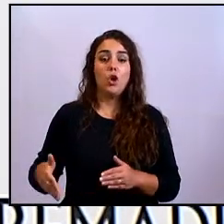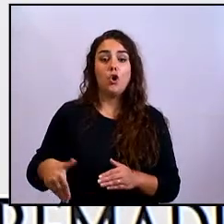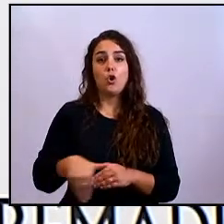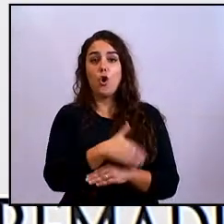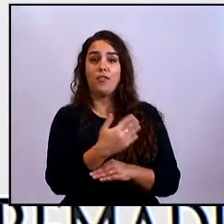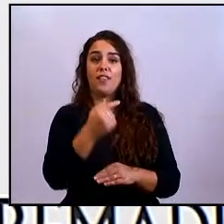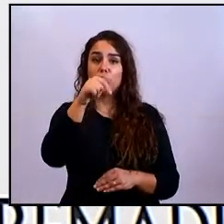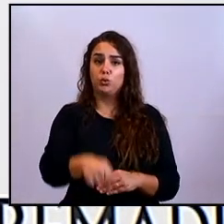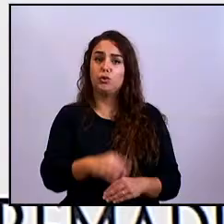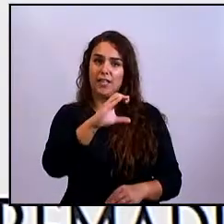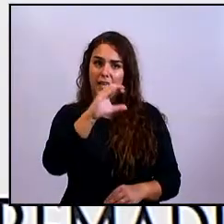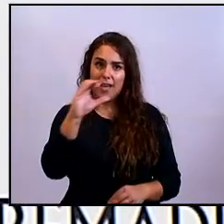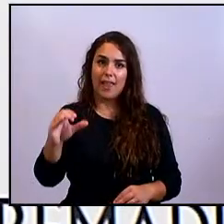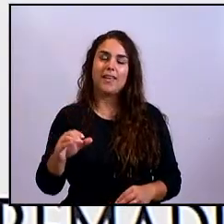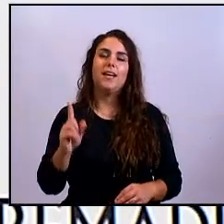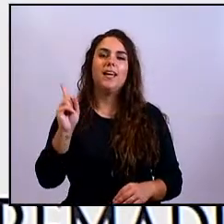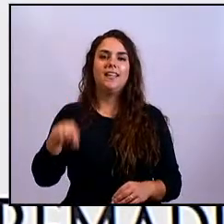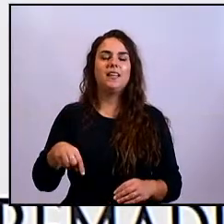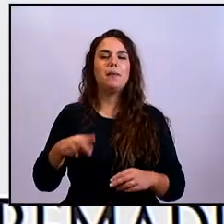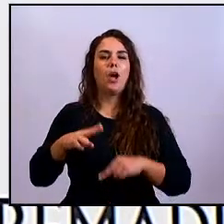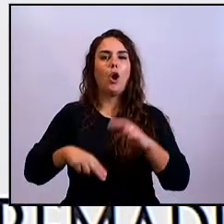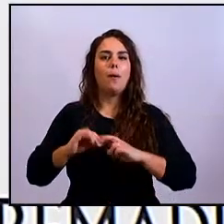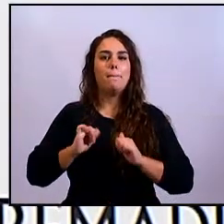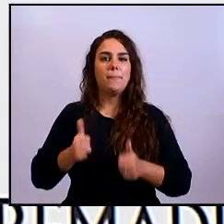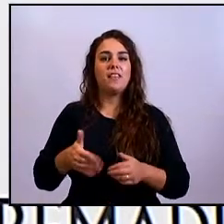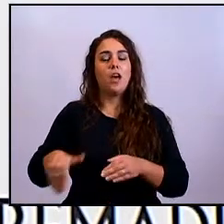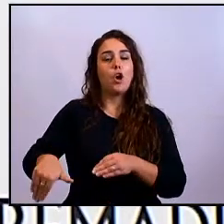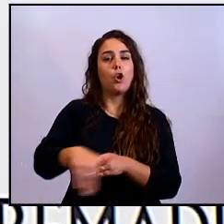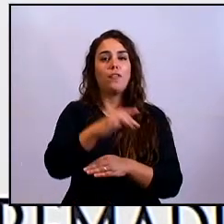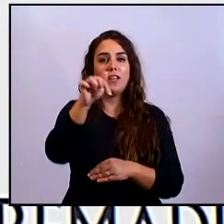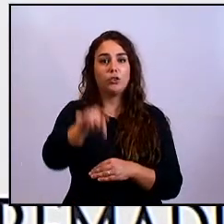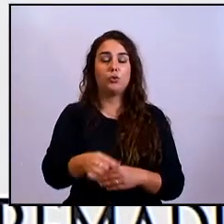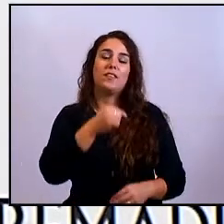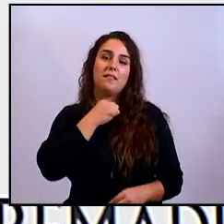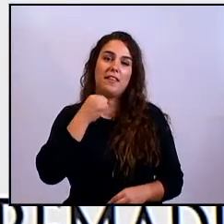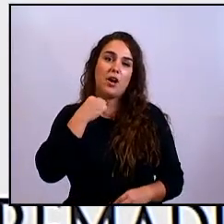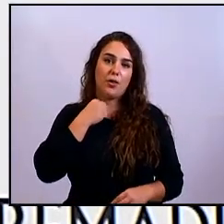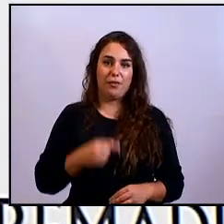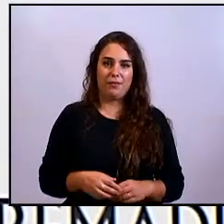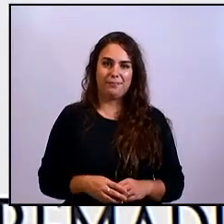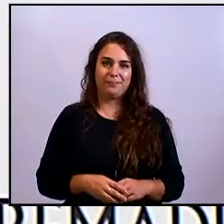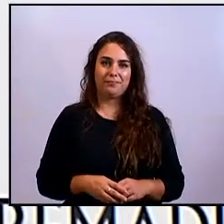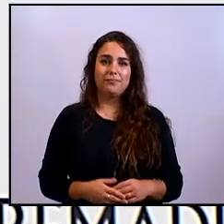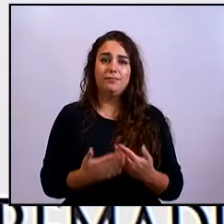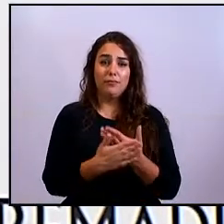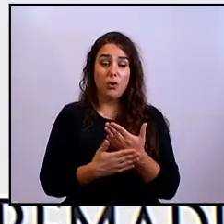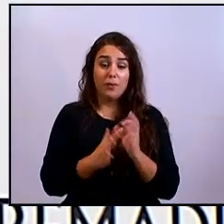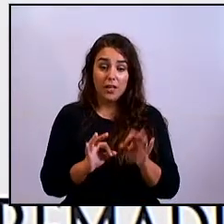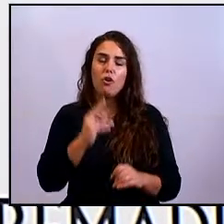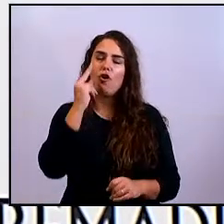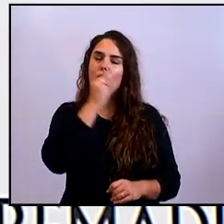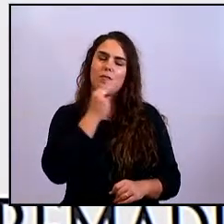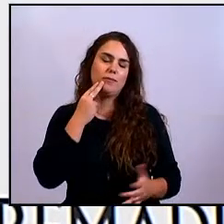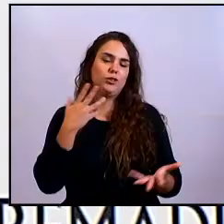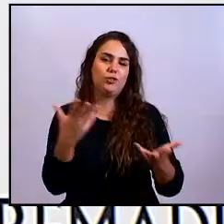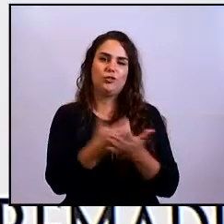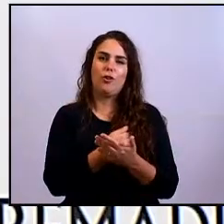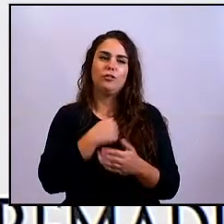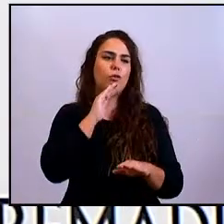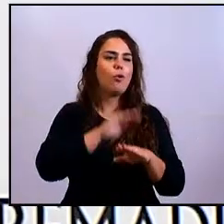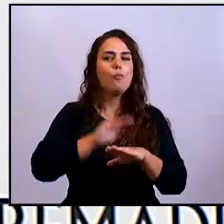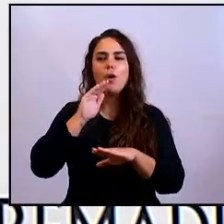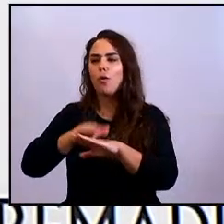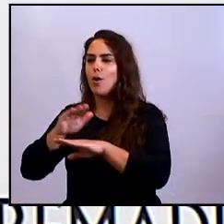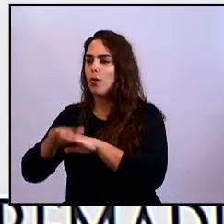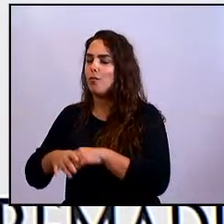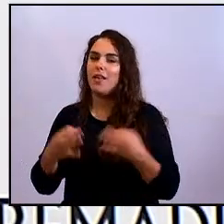de Cáceres y el inicio de las obras de la Ronda Sur de Badajoz. Este Gobierno se compromete con todas ellas y las dota con